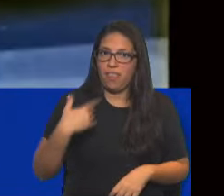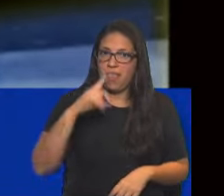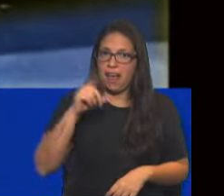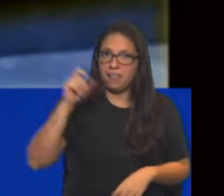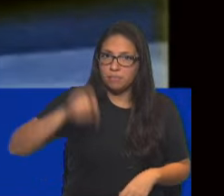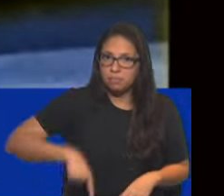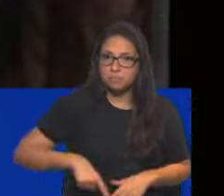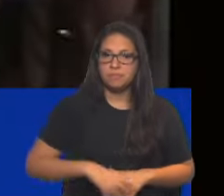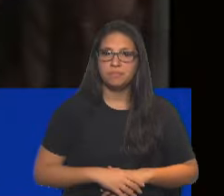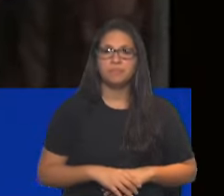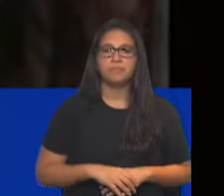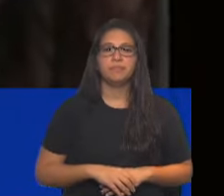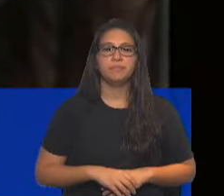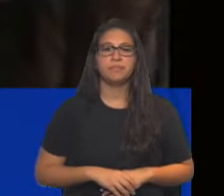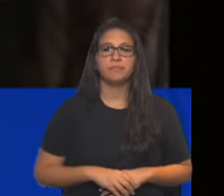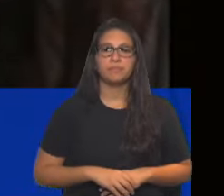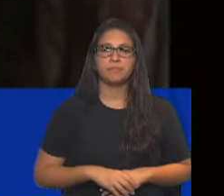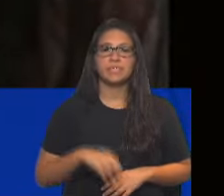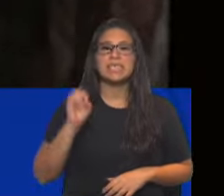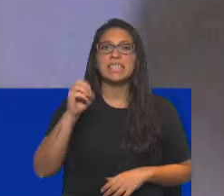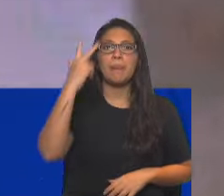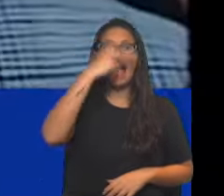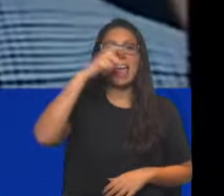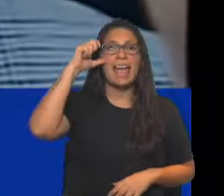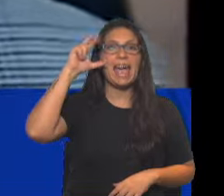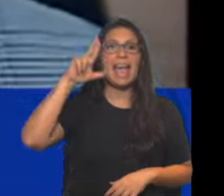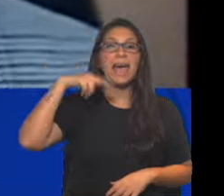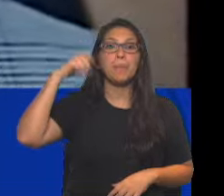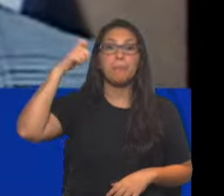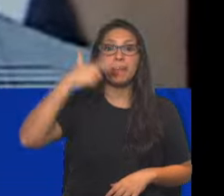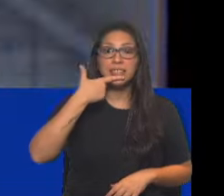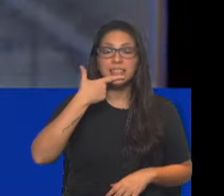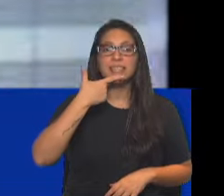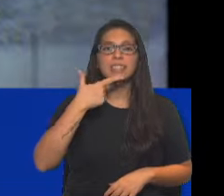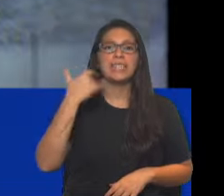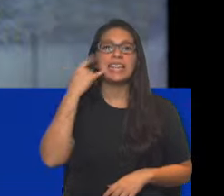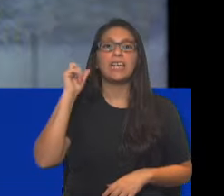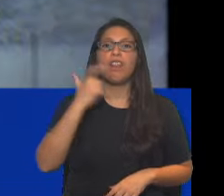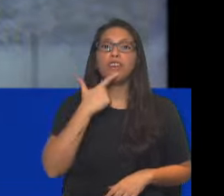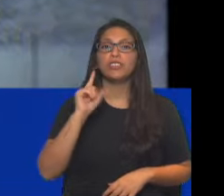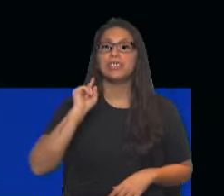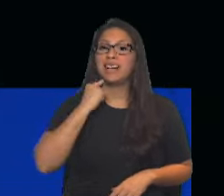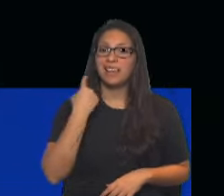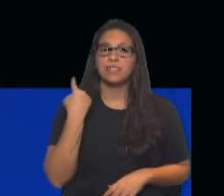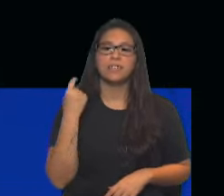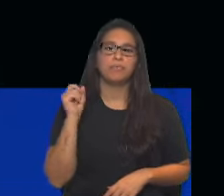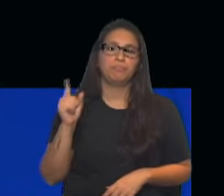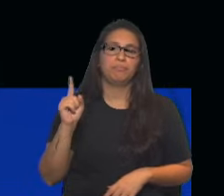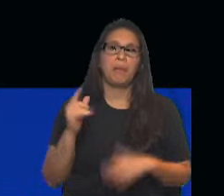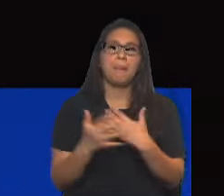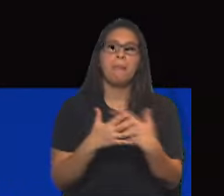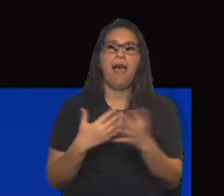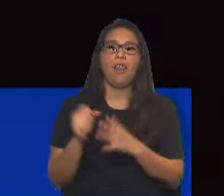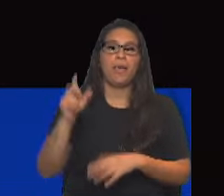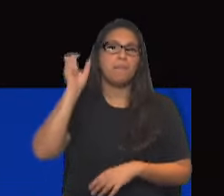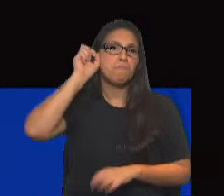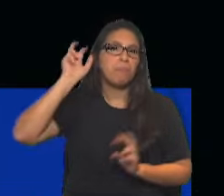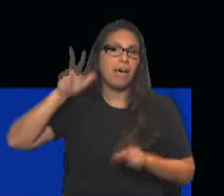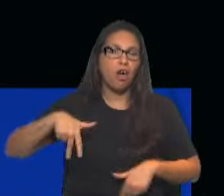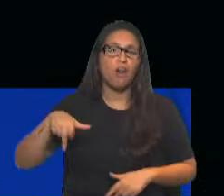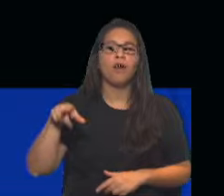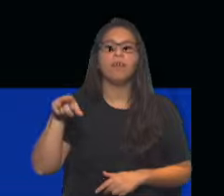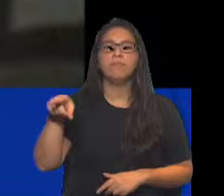Argentina. Se llama Hermes y ahí y los 13, el robo de las manos de Perón. Esta serie documental de 4 capítulos recopila años de